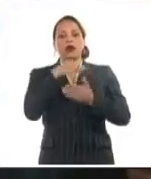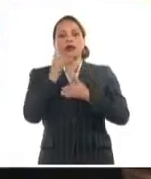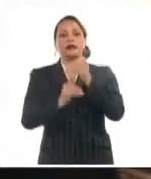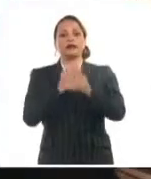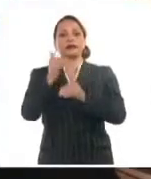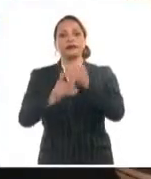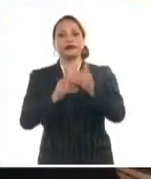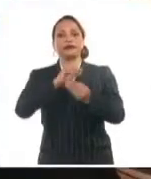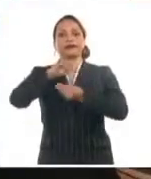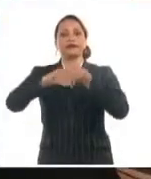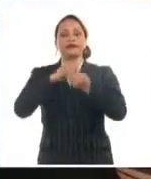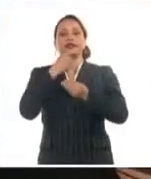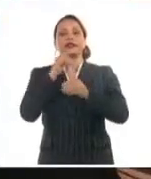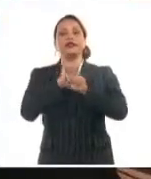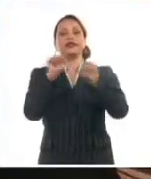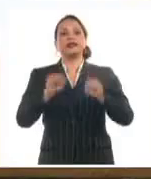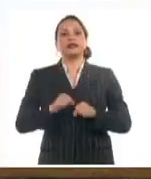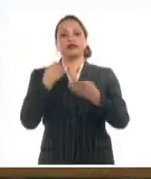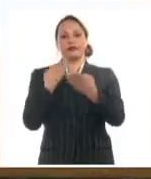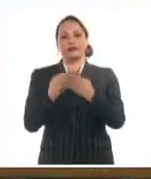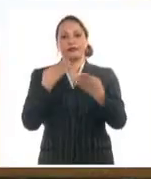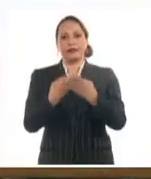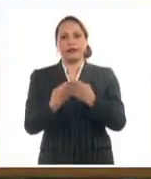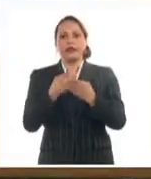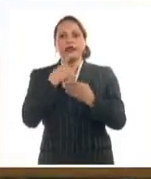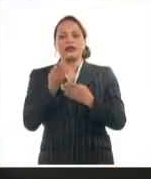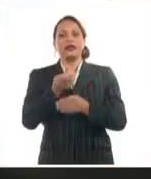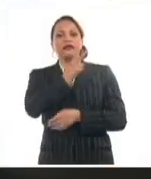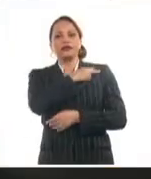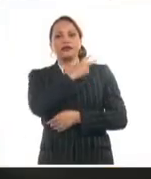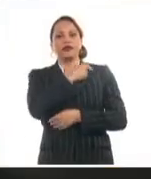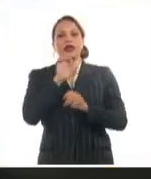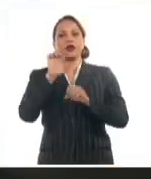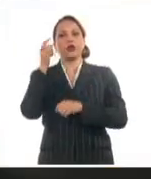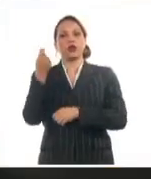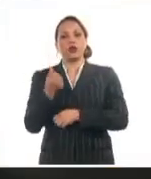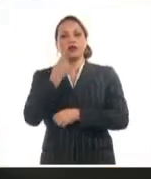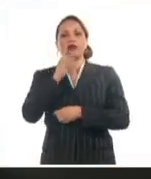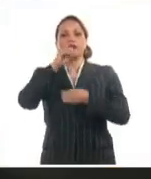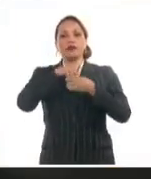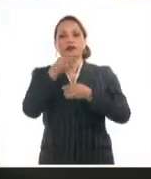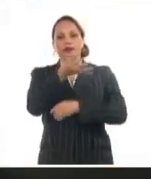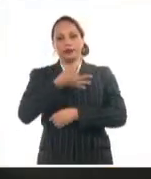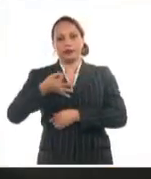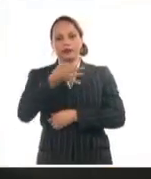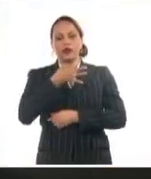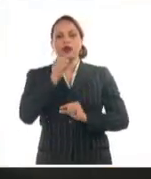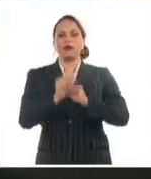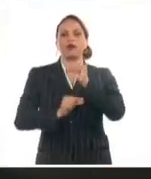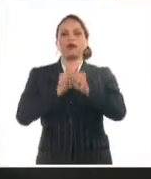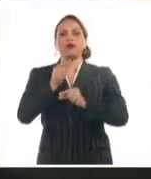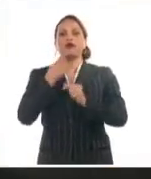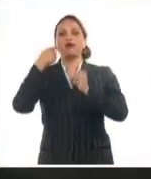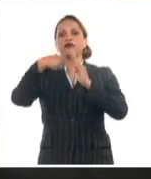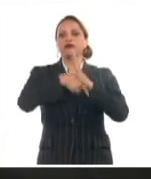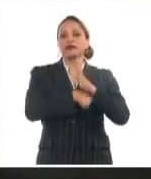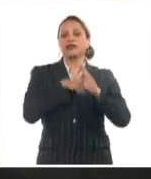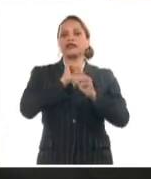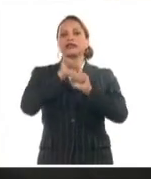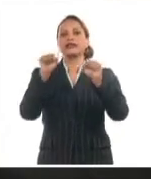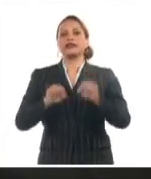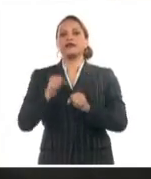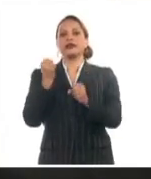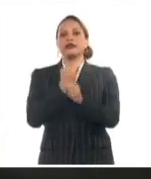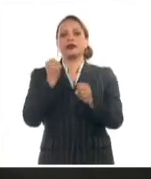del sistema empresarial y componer el mapa de actores económicos en el municipio, al tiempo de profundizar en los sistemas de trabajo de las estructuras